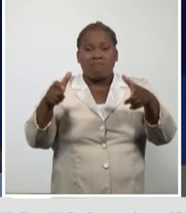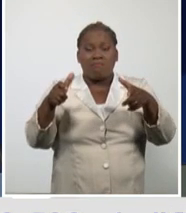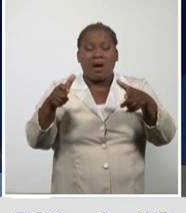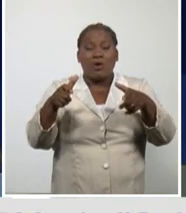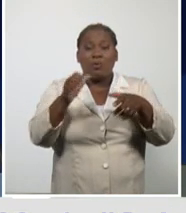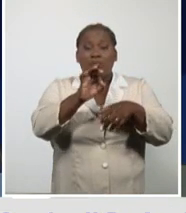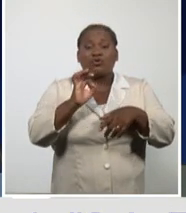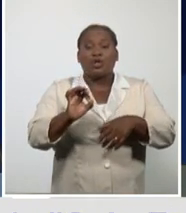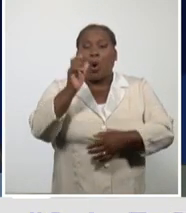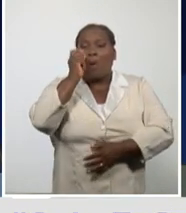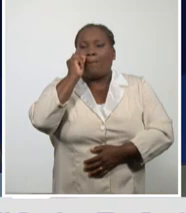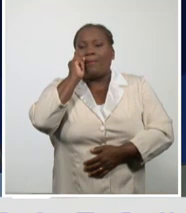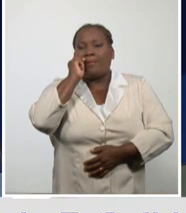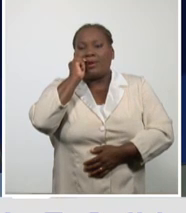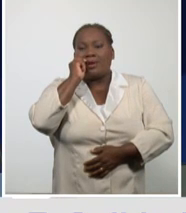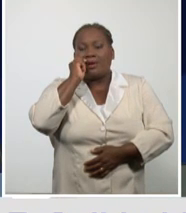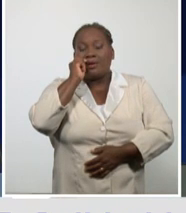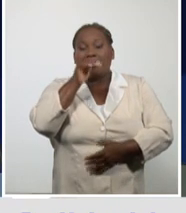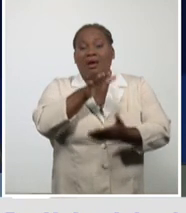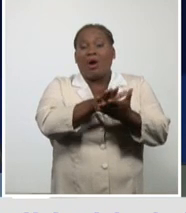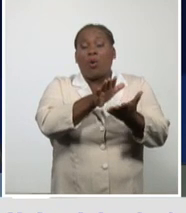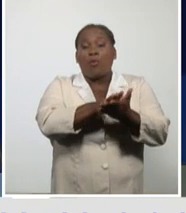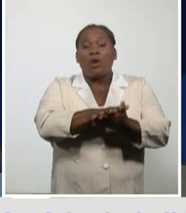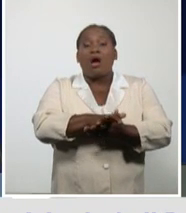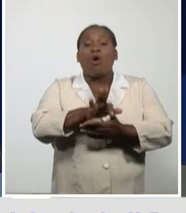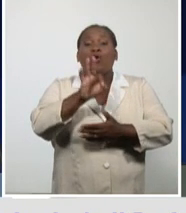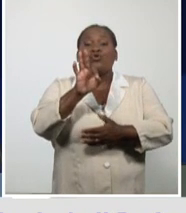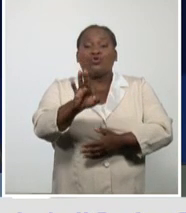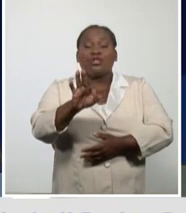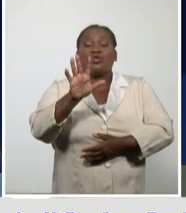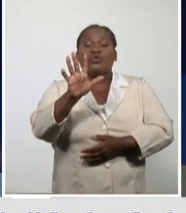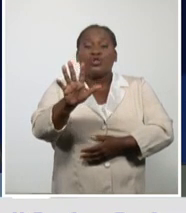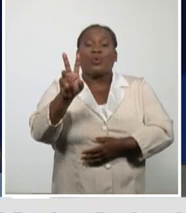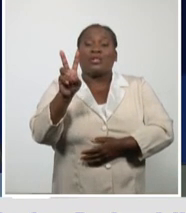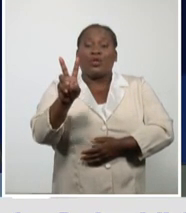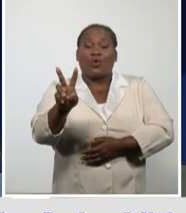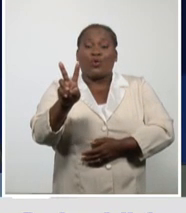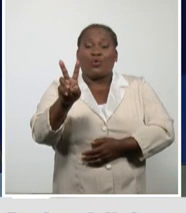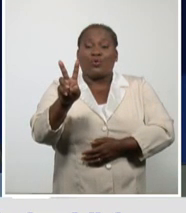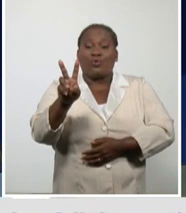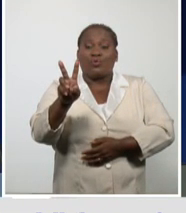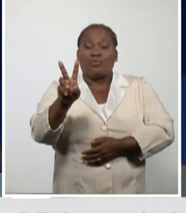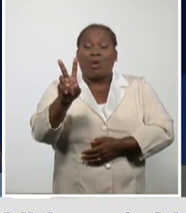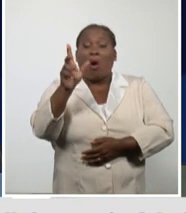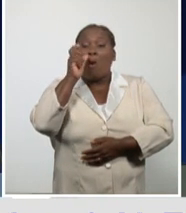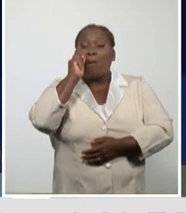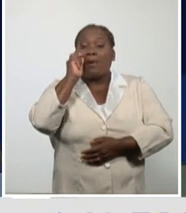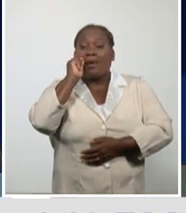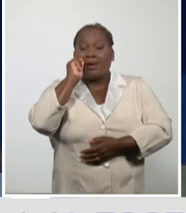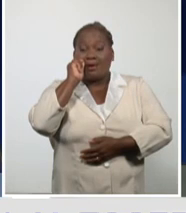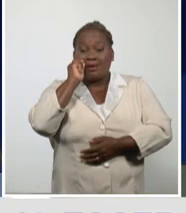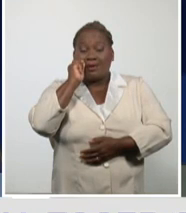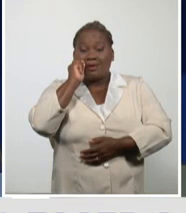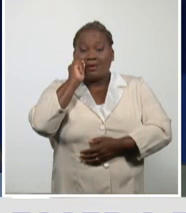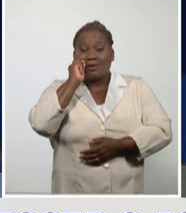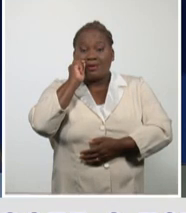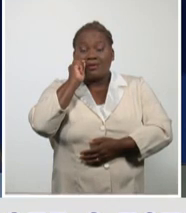masculino, se acumulan 852 del sexo masculino, que es